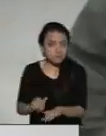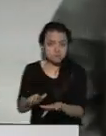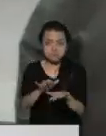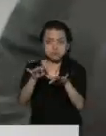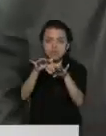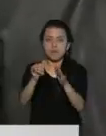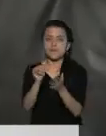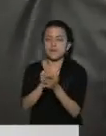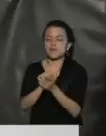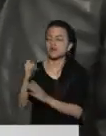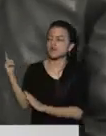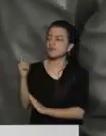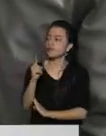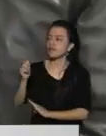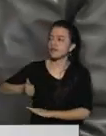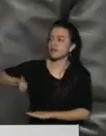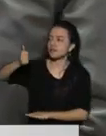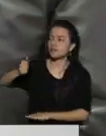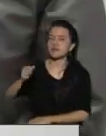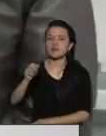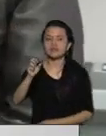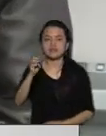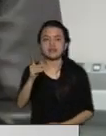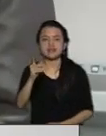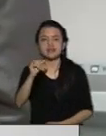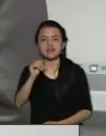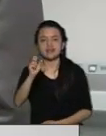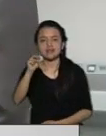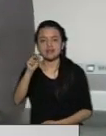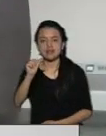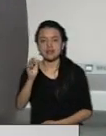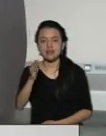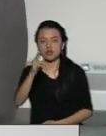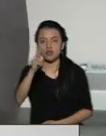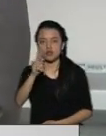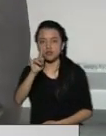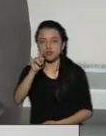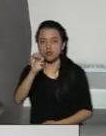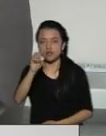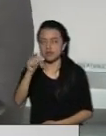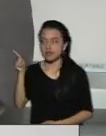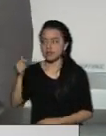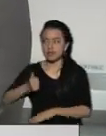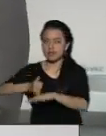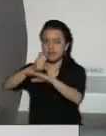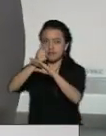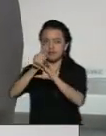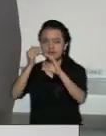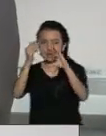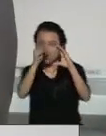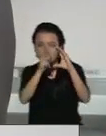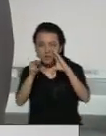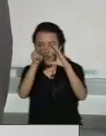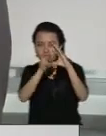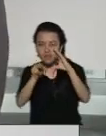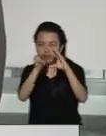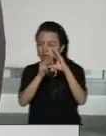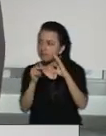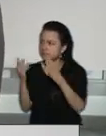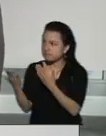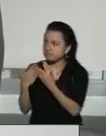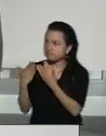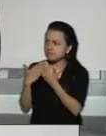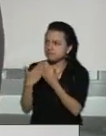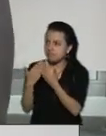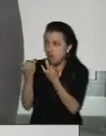Por eso hasta ahora nos acompaña la mayor Diana Rueda, ella es la jefe de pronósticos del IDEAM. Mayor, cuéntenos cuál es la situación el día de hoy y qué se espera para el